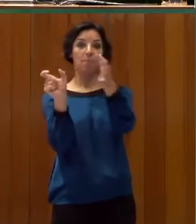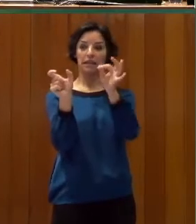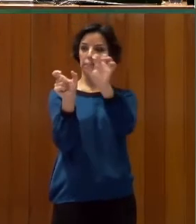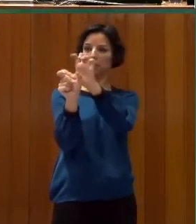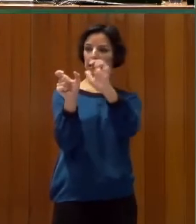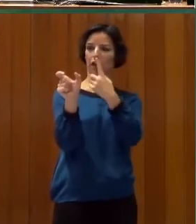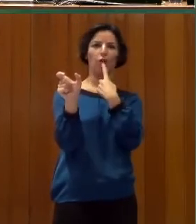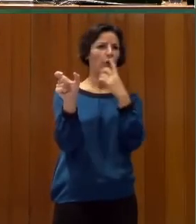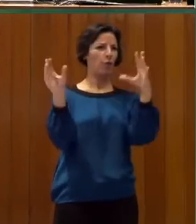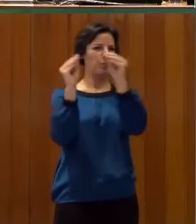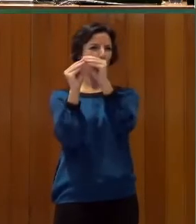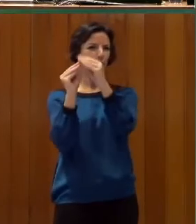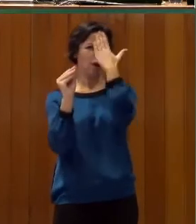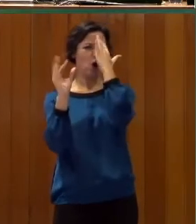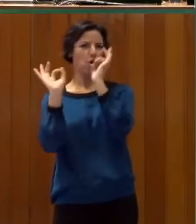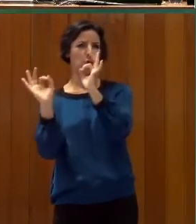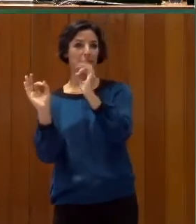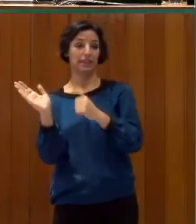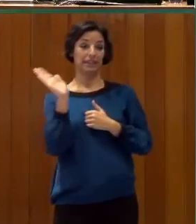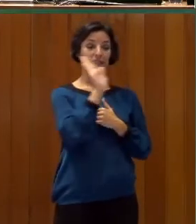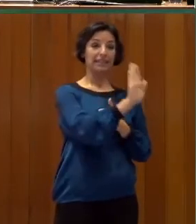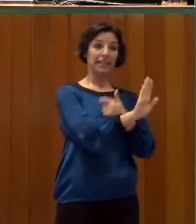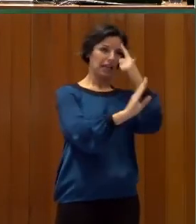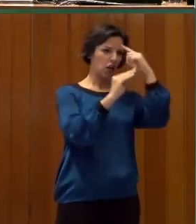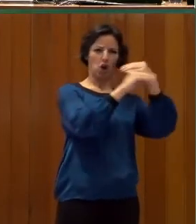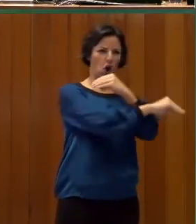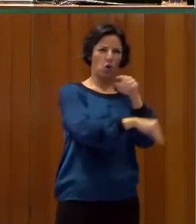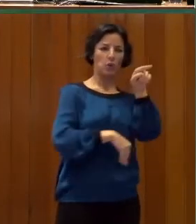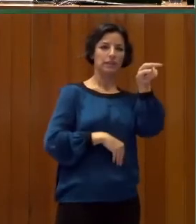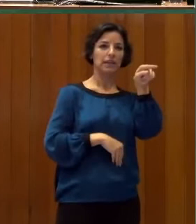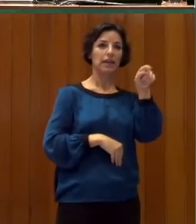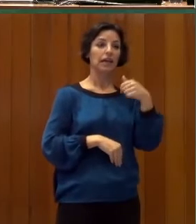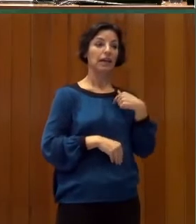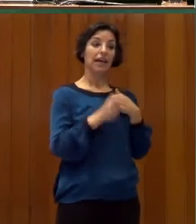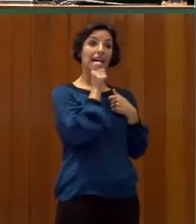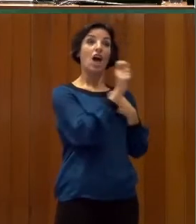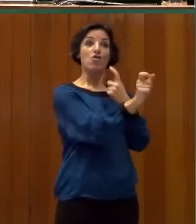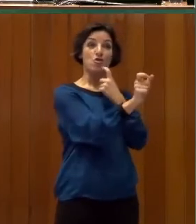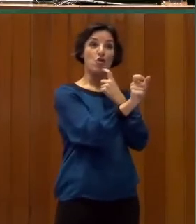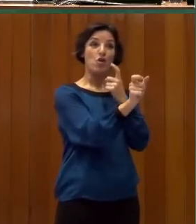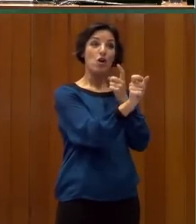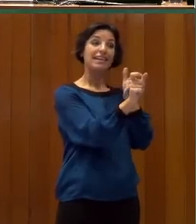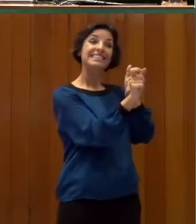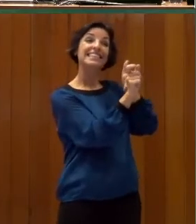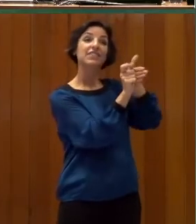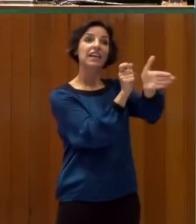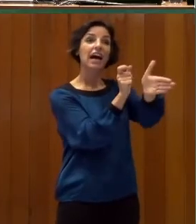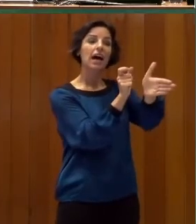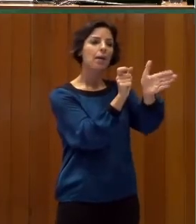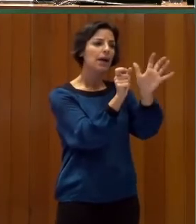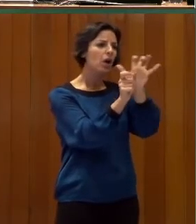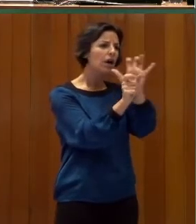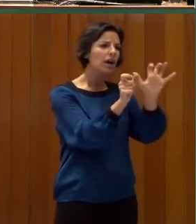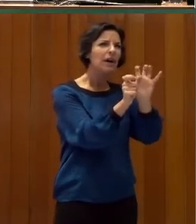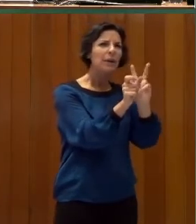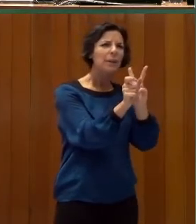también. En la condición incongruente, el significado de la palabra no coincide con el color de la tinta.